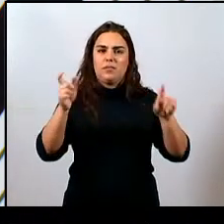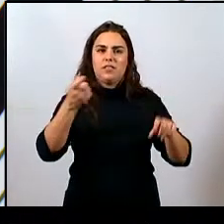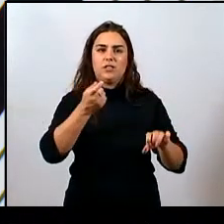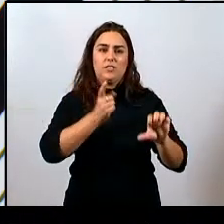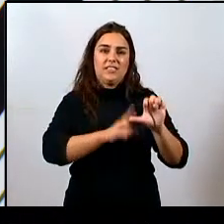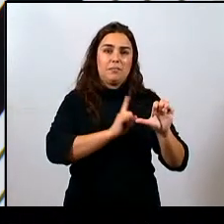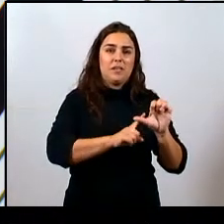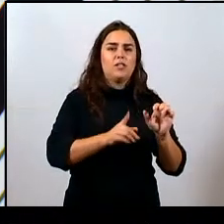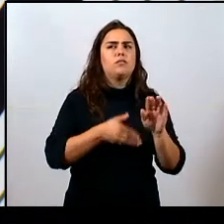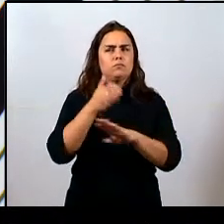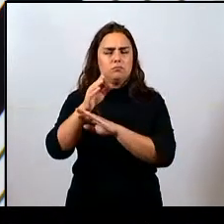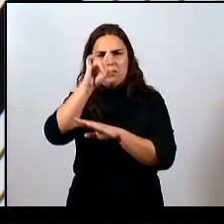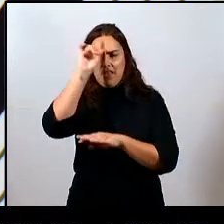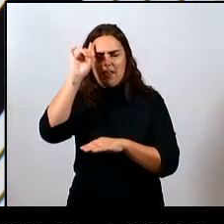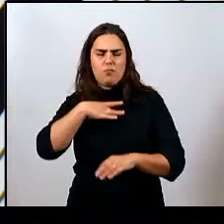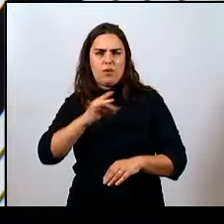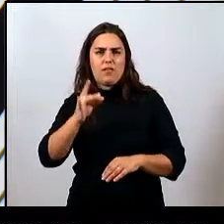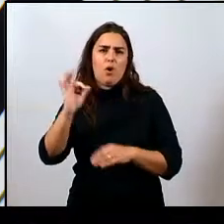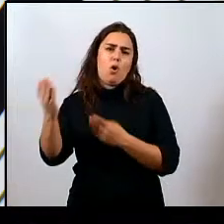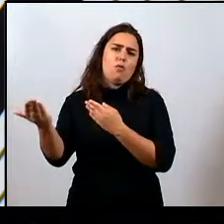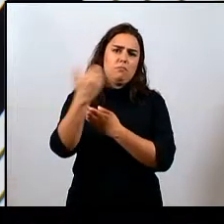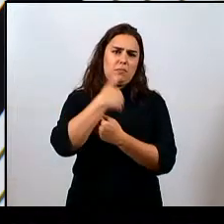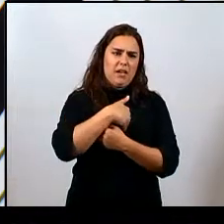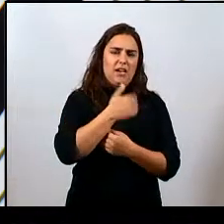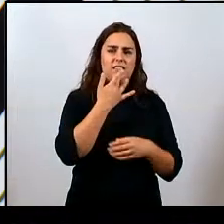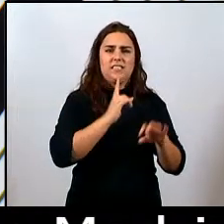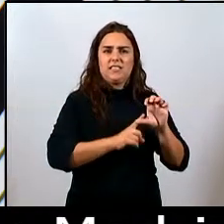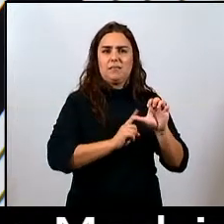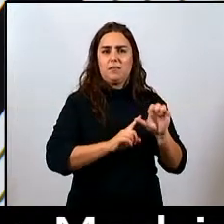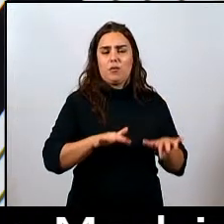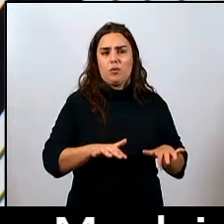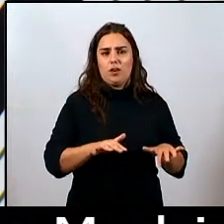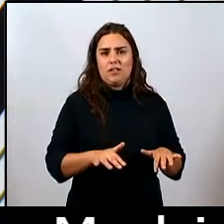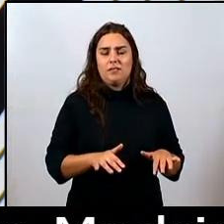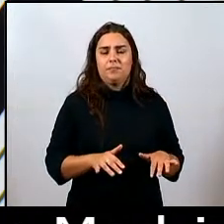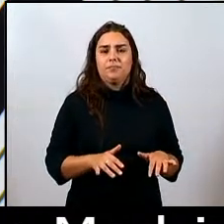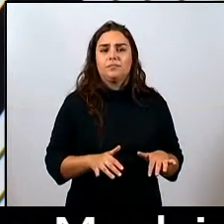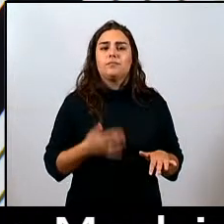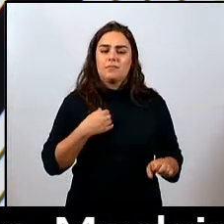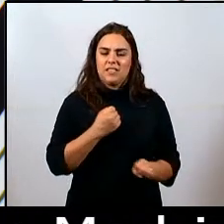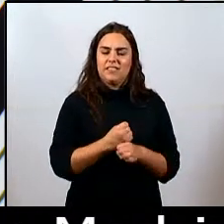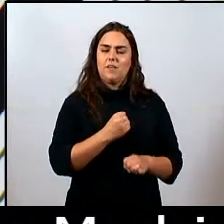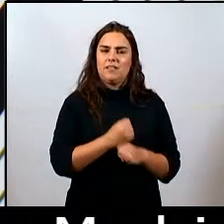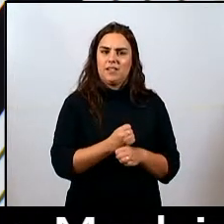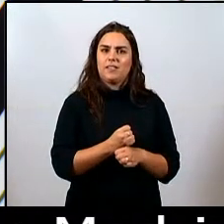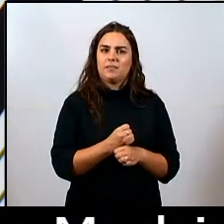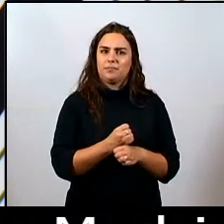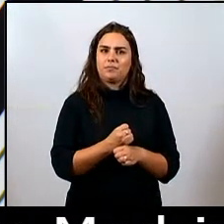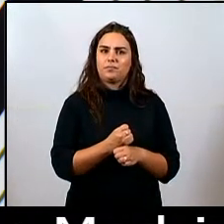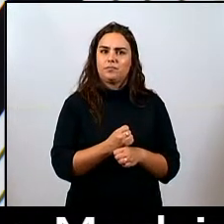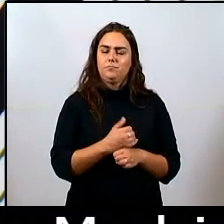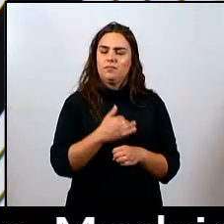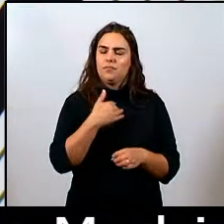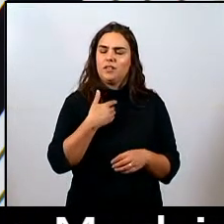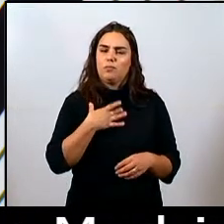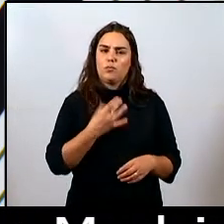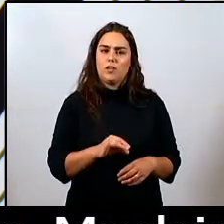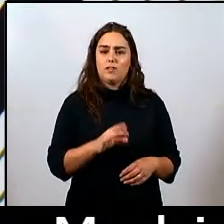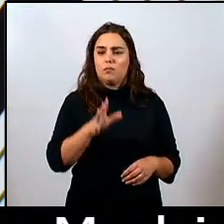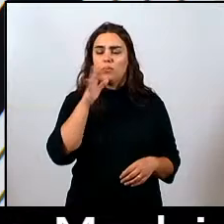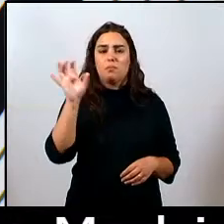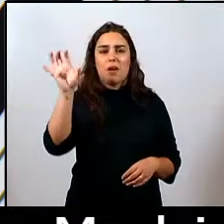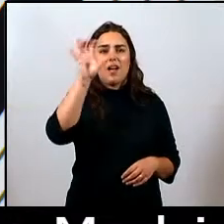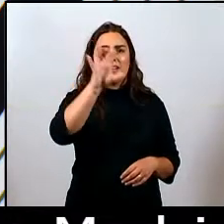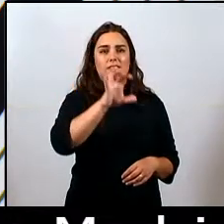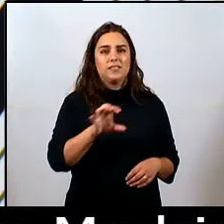Madrid o los empresarios madrileños, cuando estén en Extremadura, puedan trabajar sin licencias extraordinarias, porque España